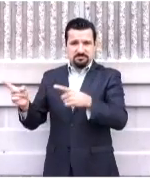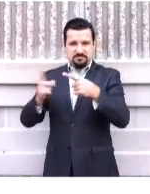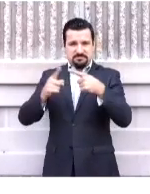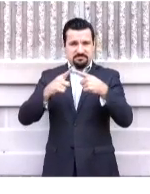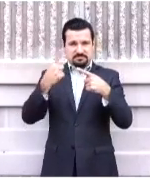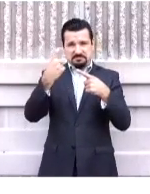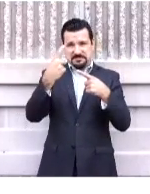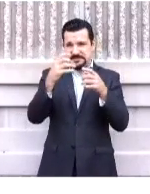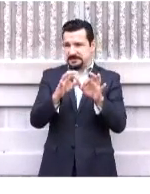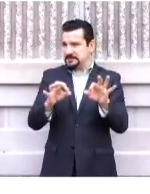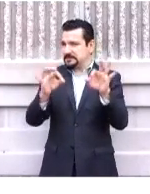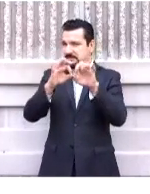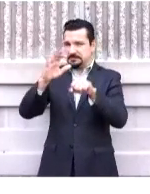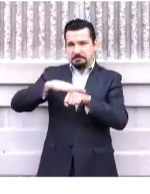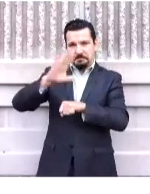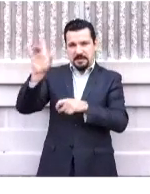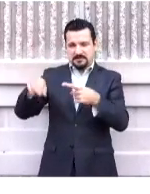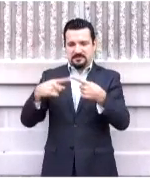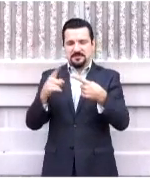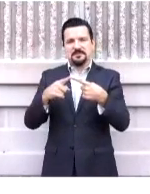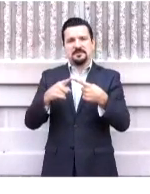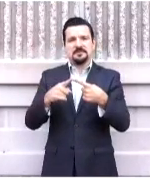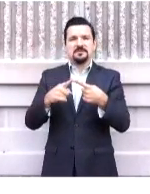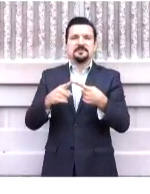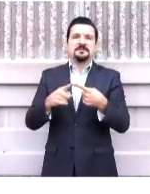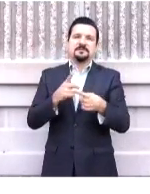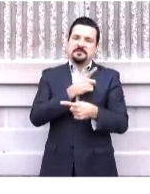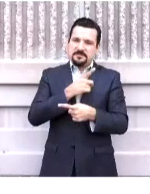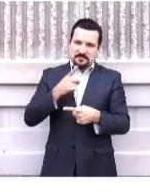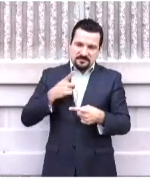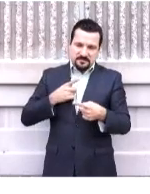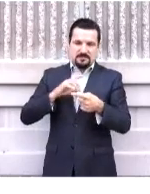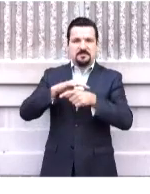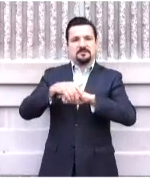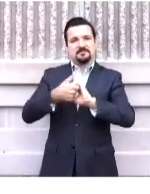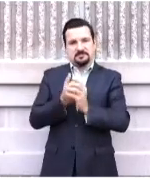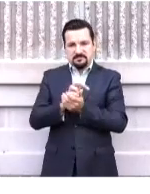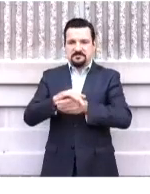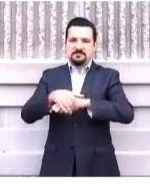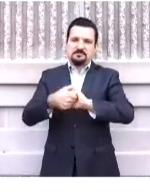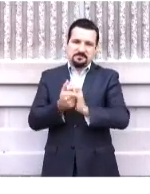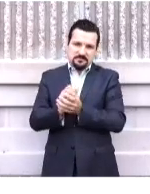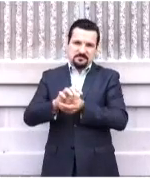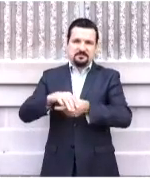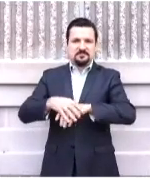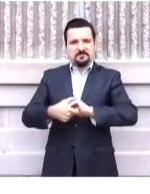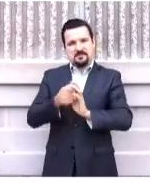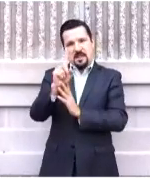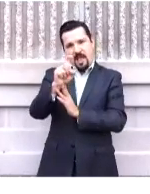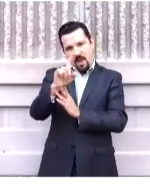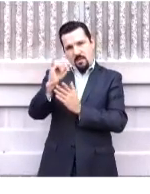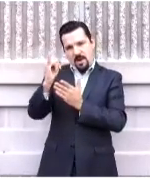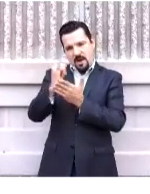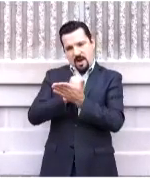importante. Debemos lavarnos las manos frecuentemente